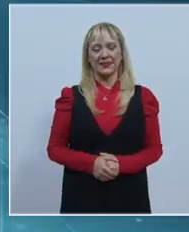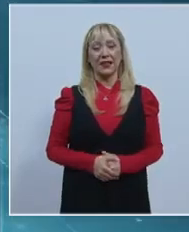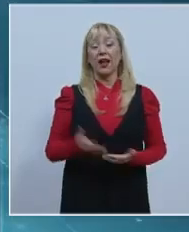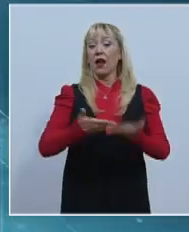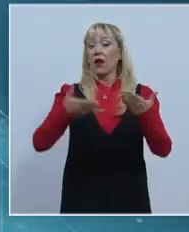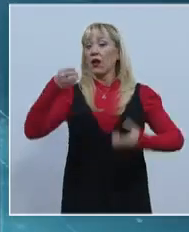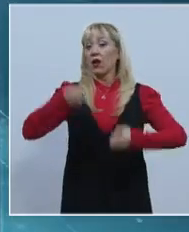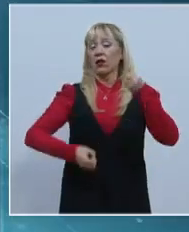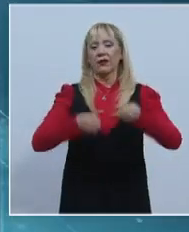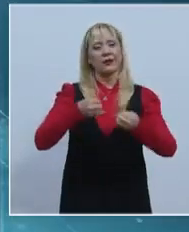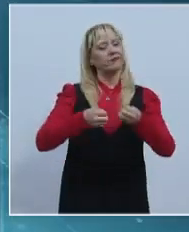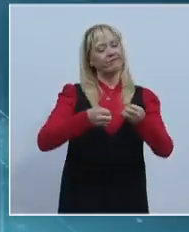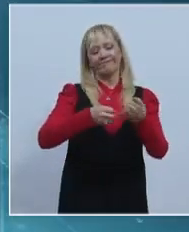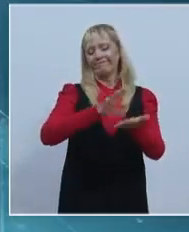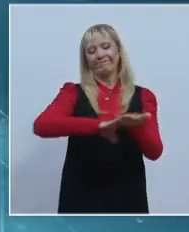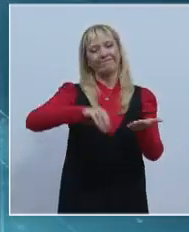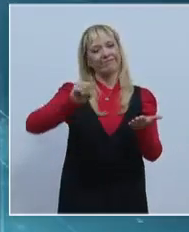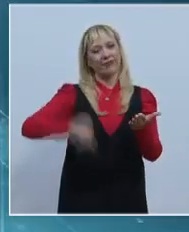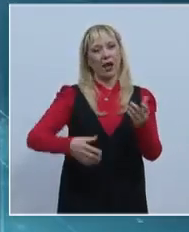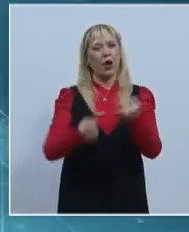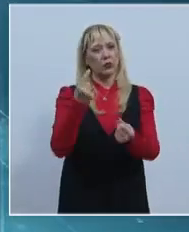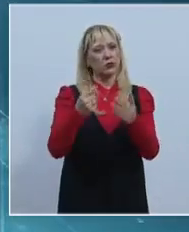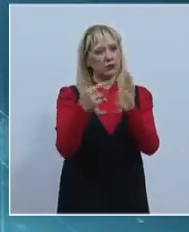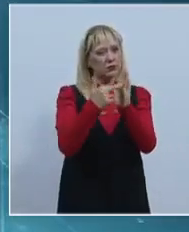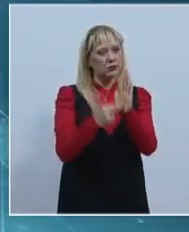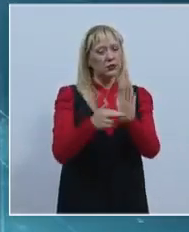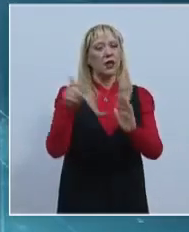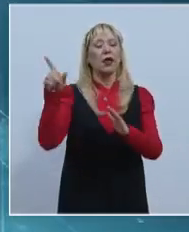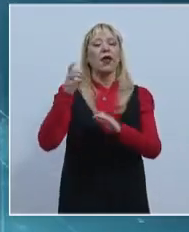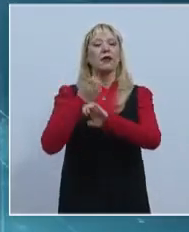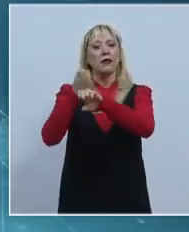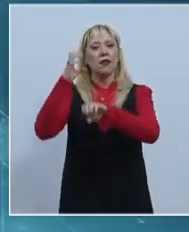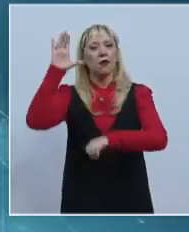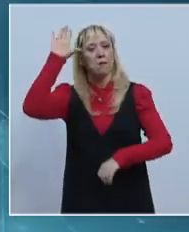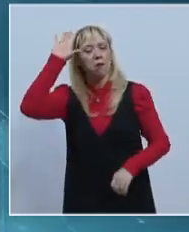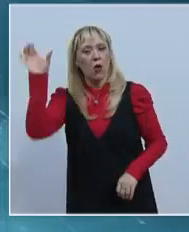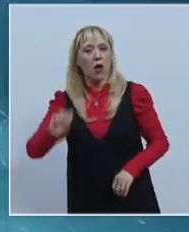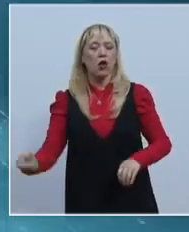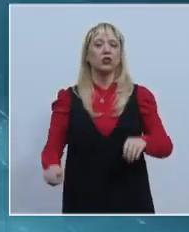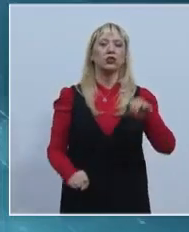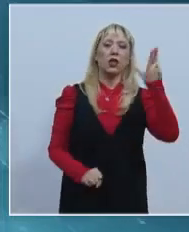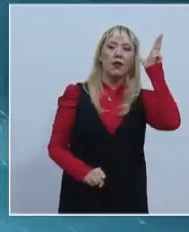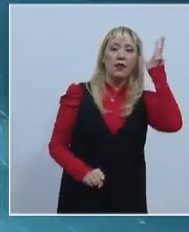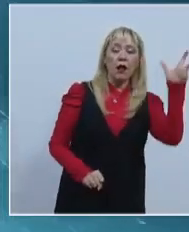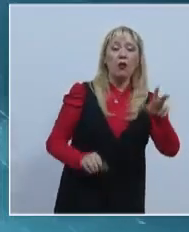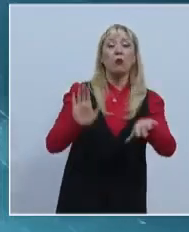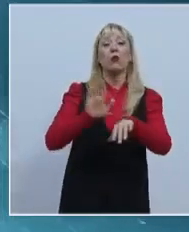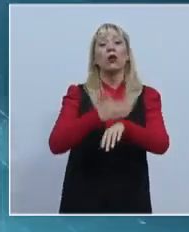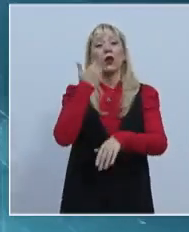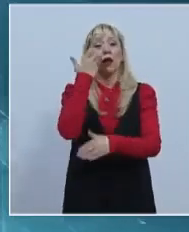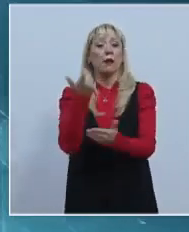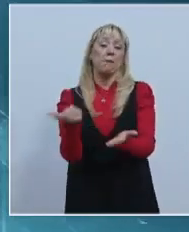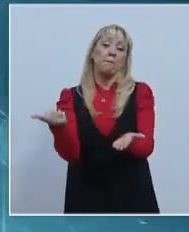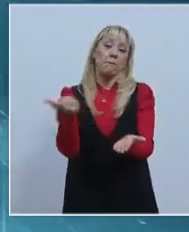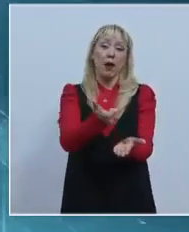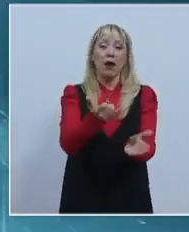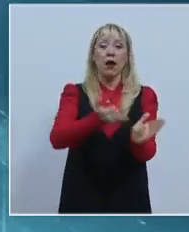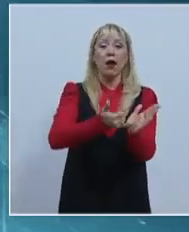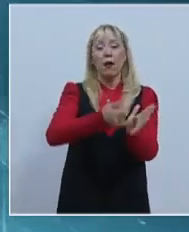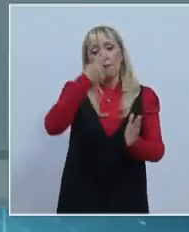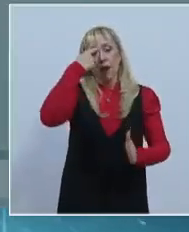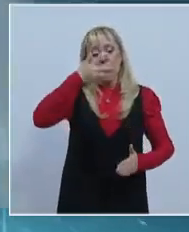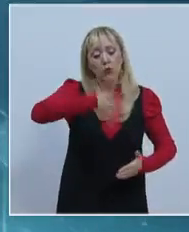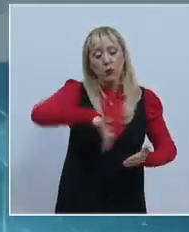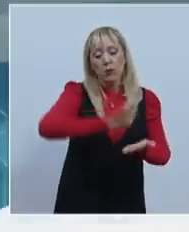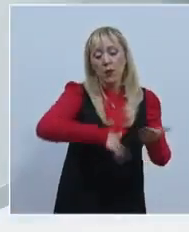La Corte invalidó disposiciones de los estados de Morelos e Hidalgo que establecían el cobro de un derecho por la búsqueda de